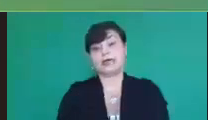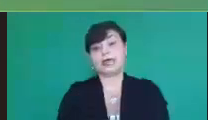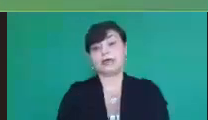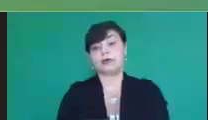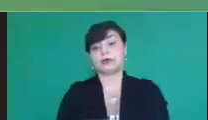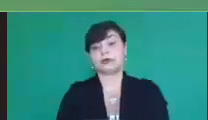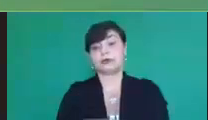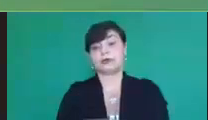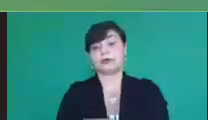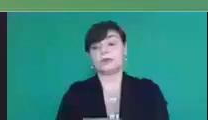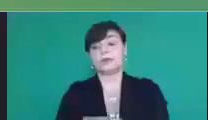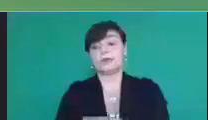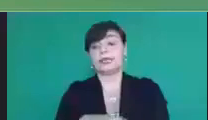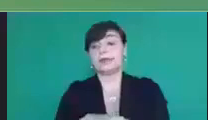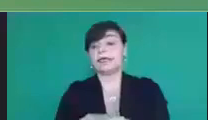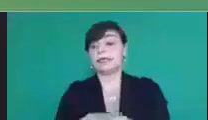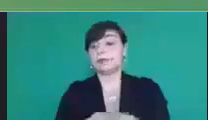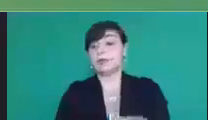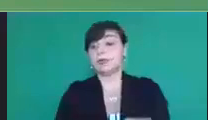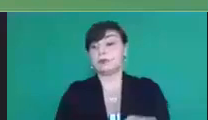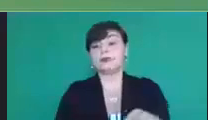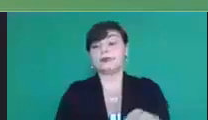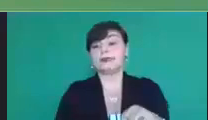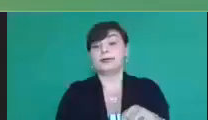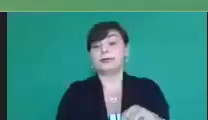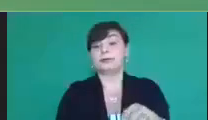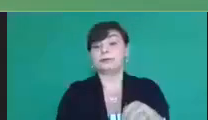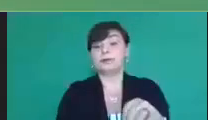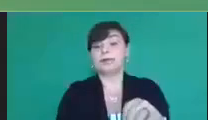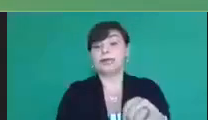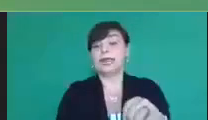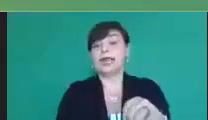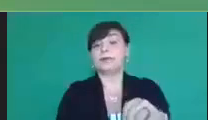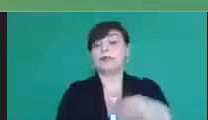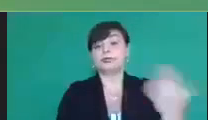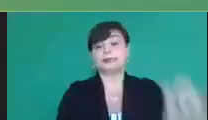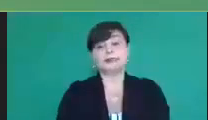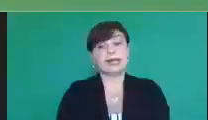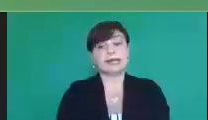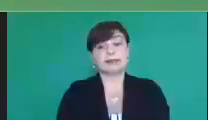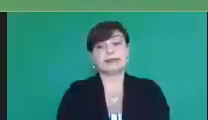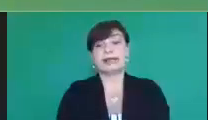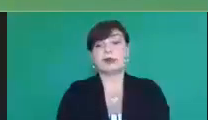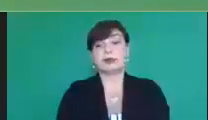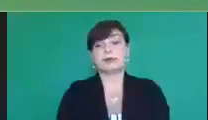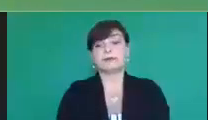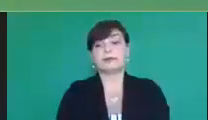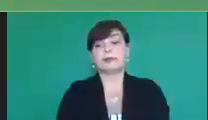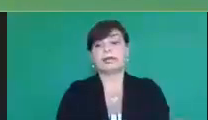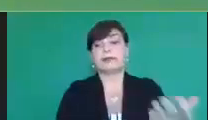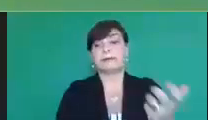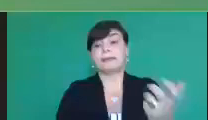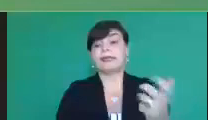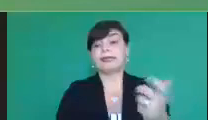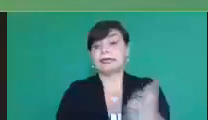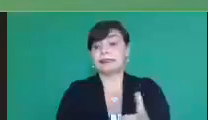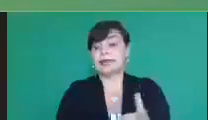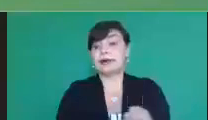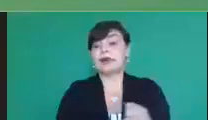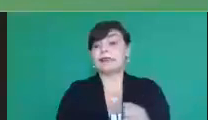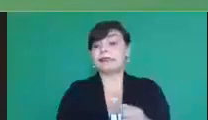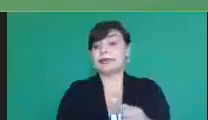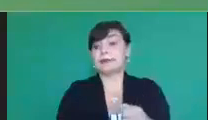el consumidor. También es muy importante la procedencia del agua, para que esta